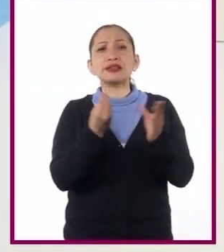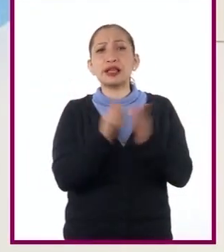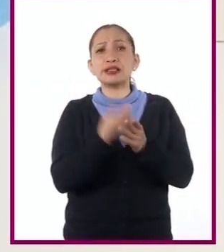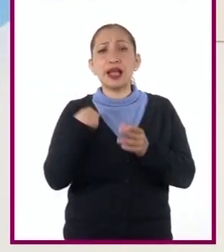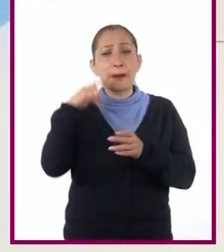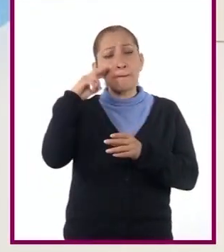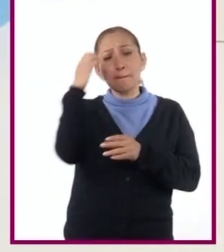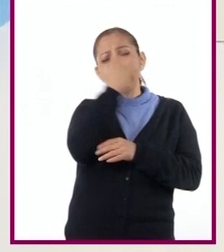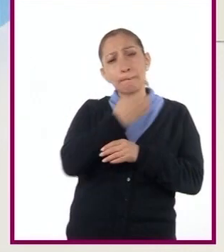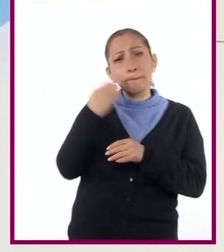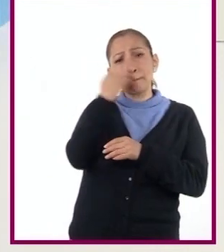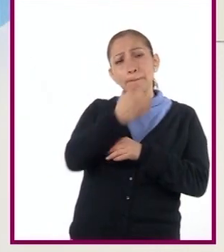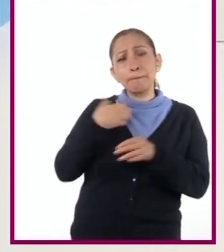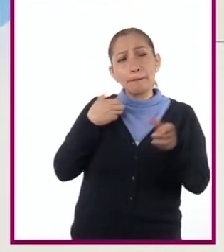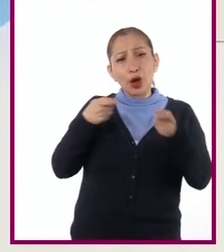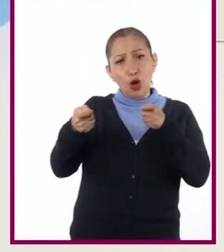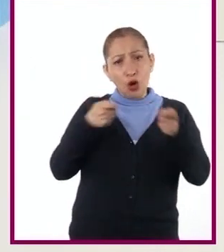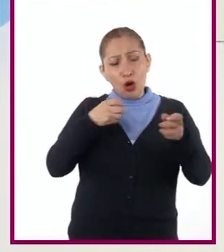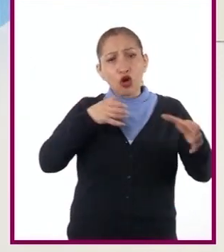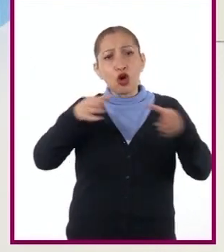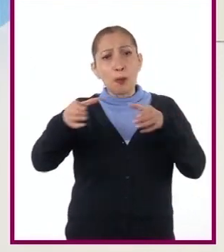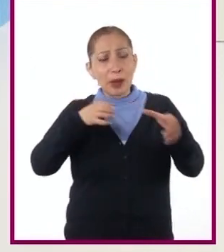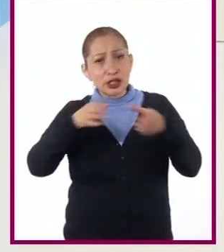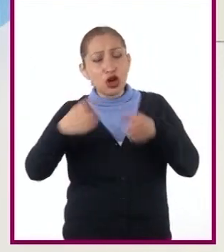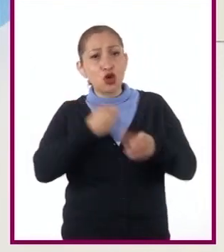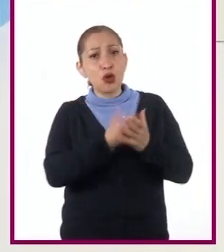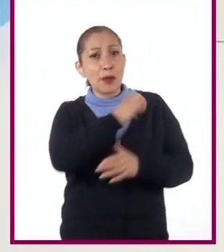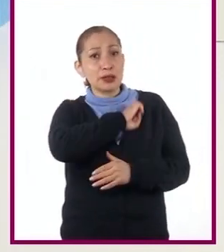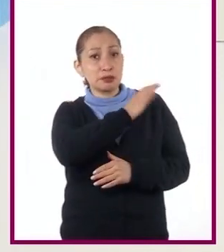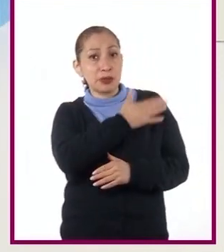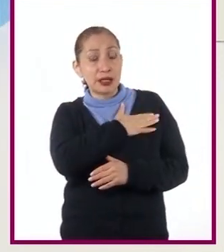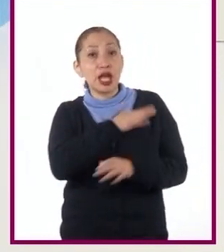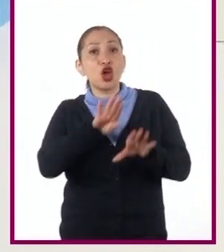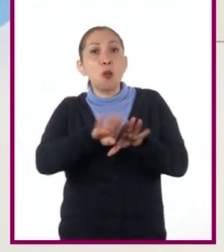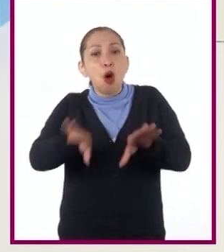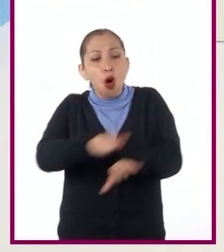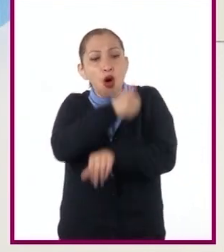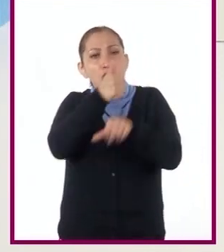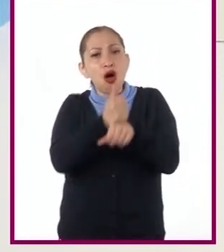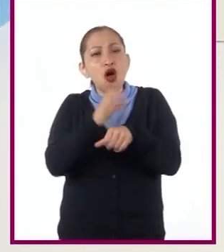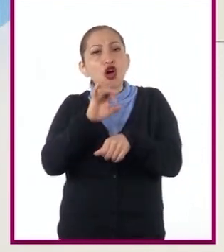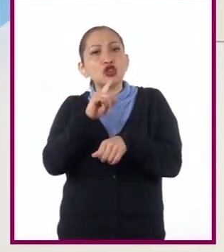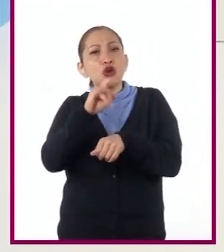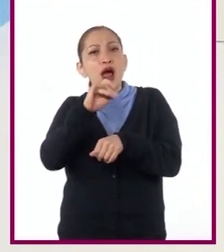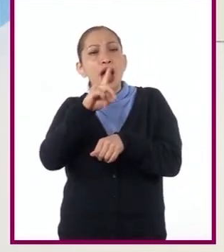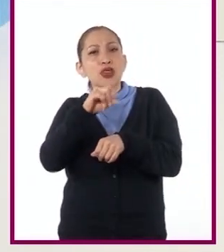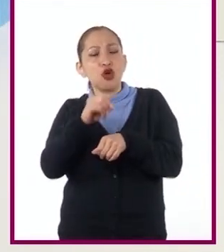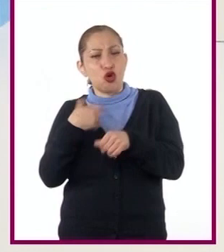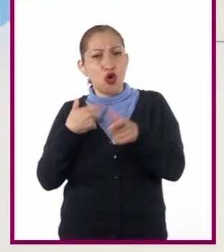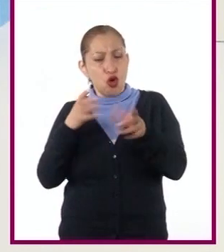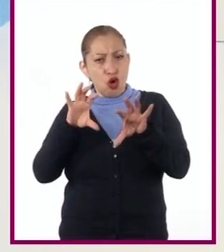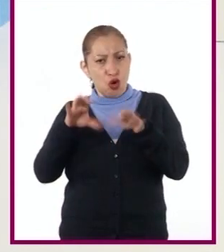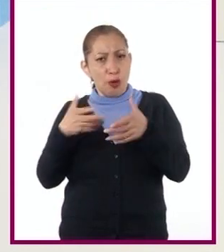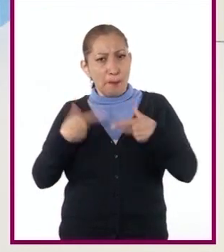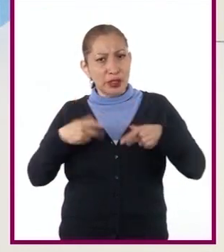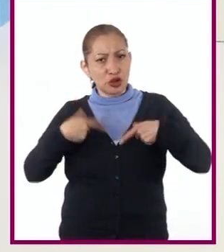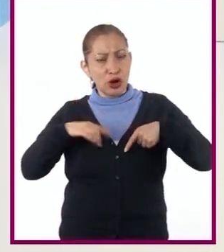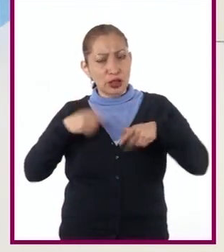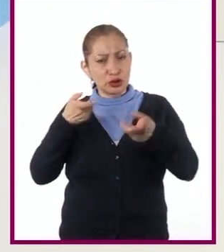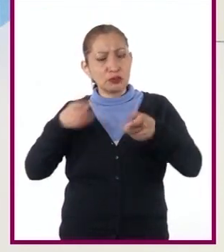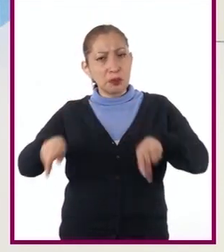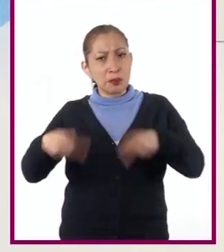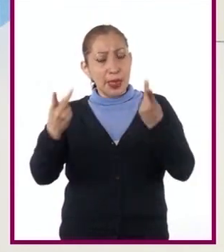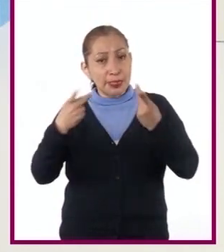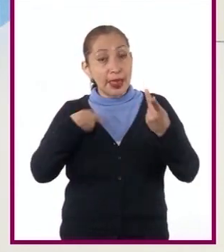actividad comercial de Nueva España y la formación del consulado de comerciantes. Como vieron en sesiones de la semana pasada,